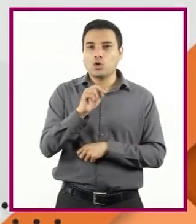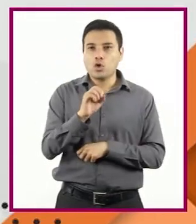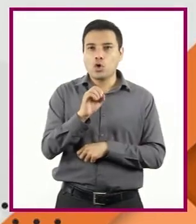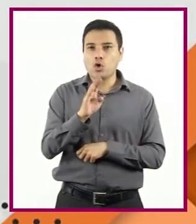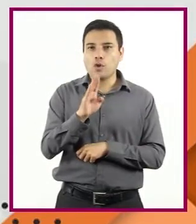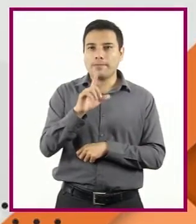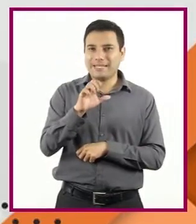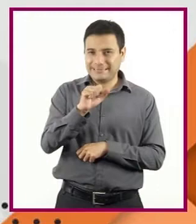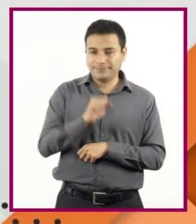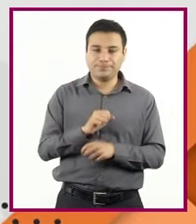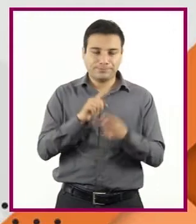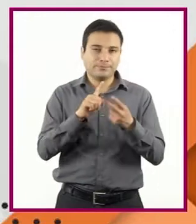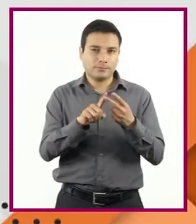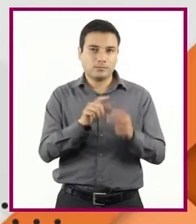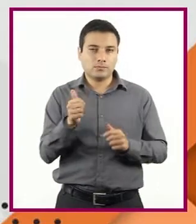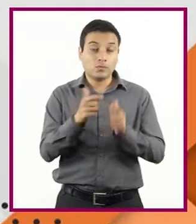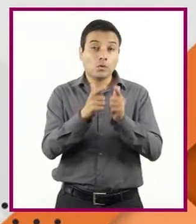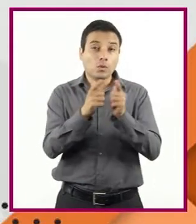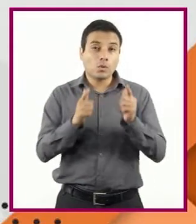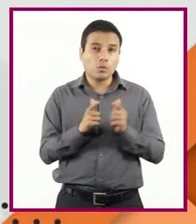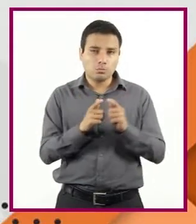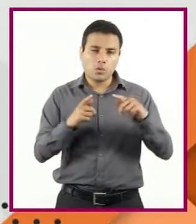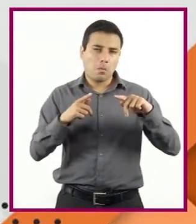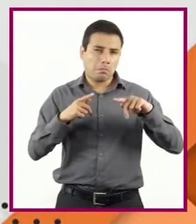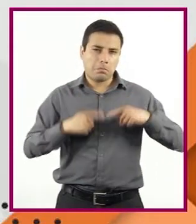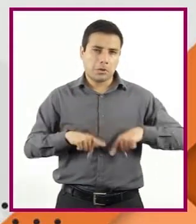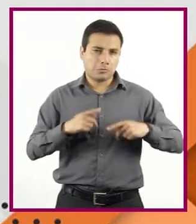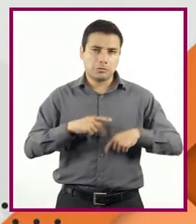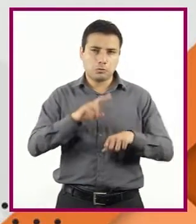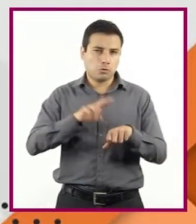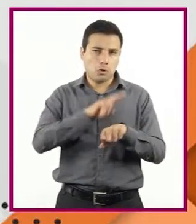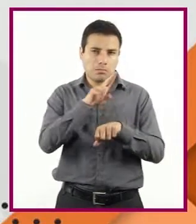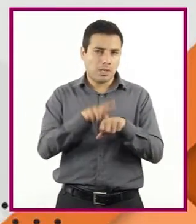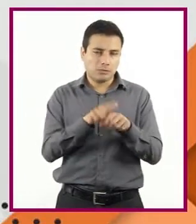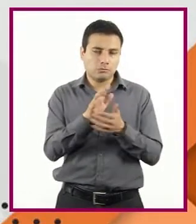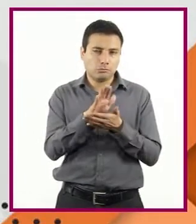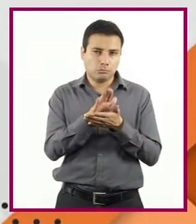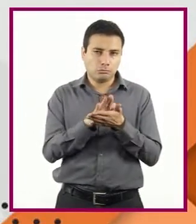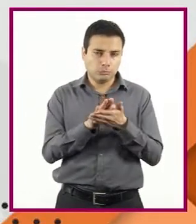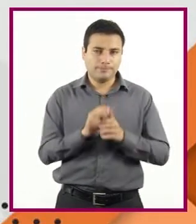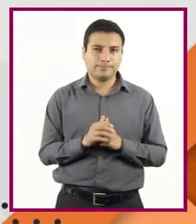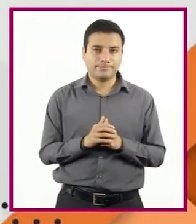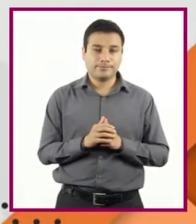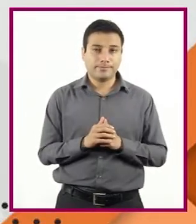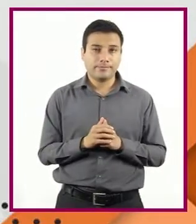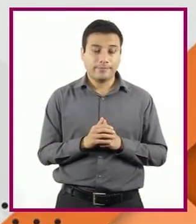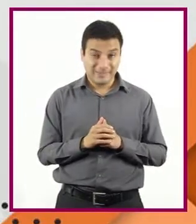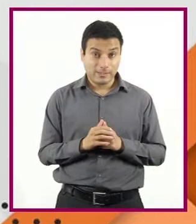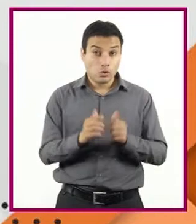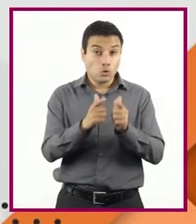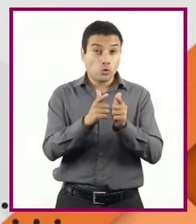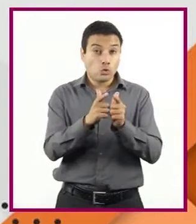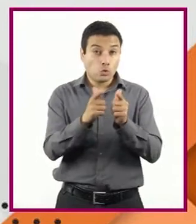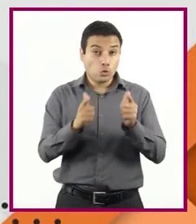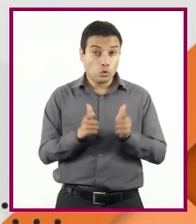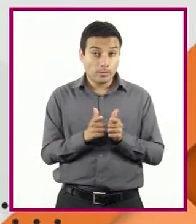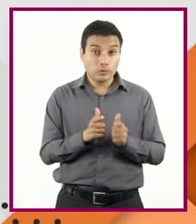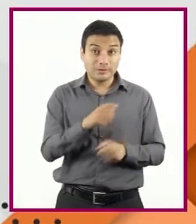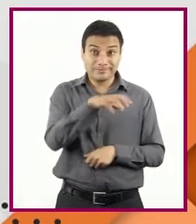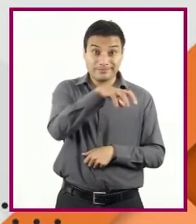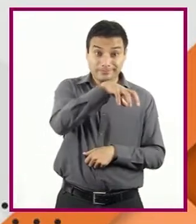dominada, constituida por la gente común o masehualtin. Cada una de estas clases, a su vez, presentaba